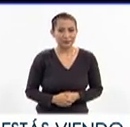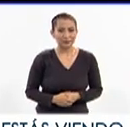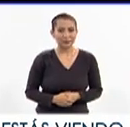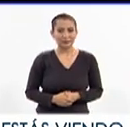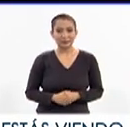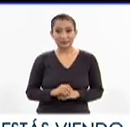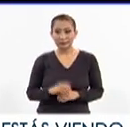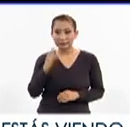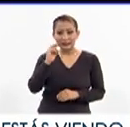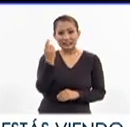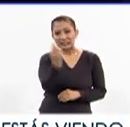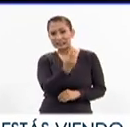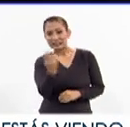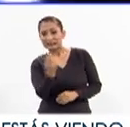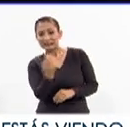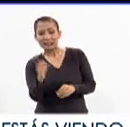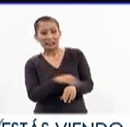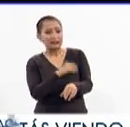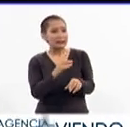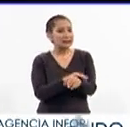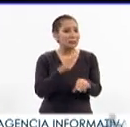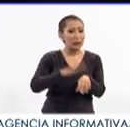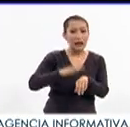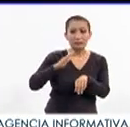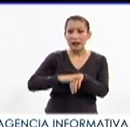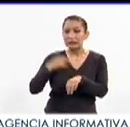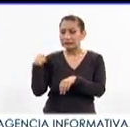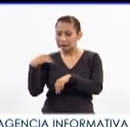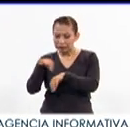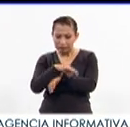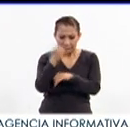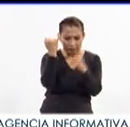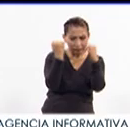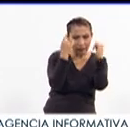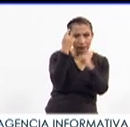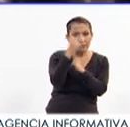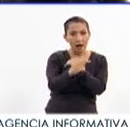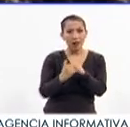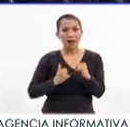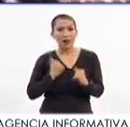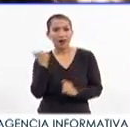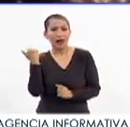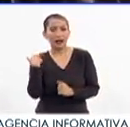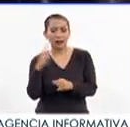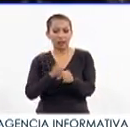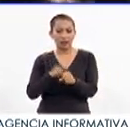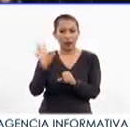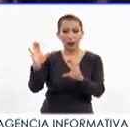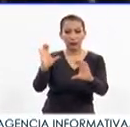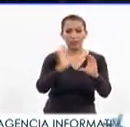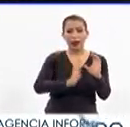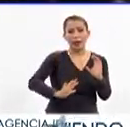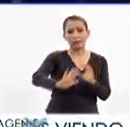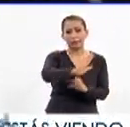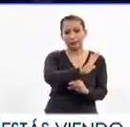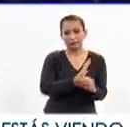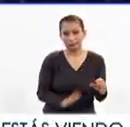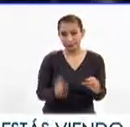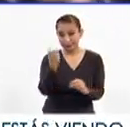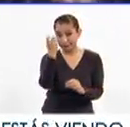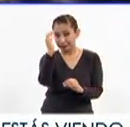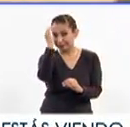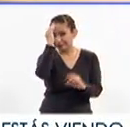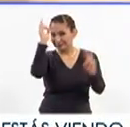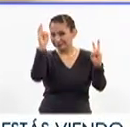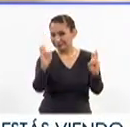La creciente demanda de energía hace necesario el diseño de estrategias para aprovechar los recursos y cuidar el medio ambiente. A esto se